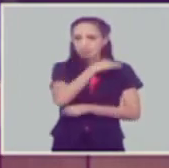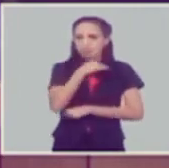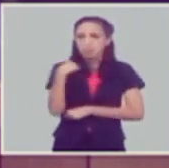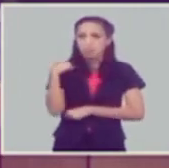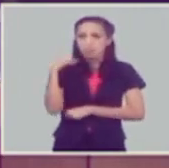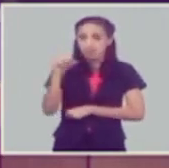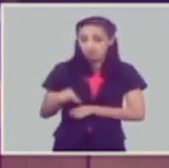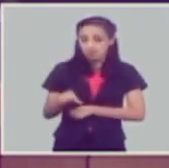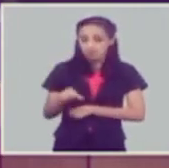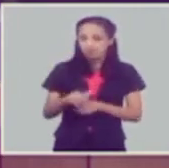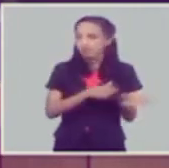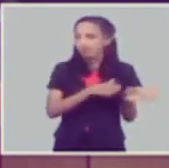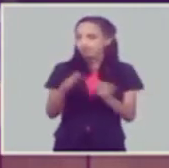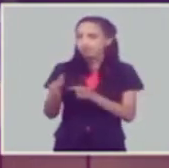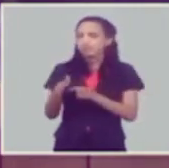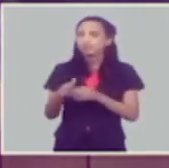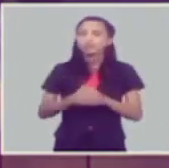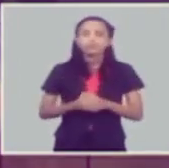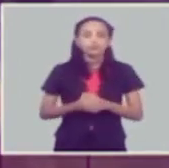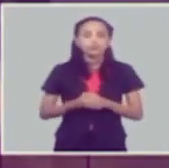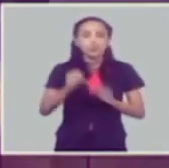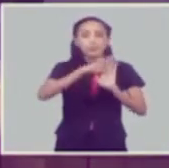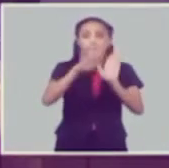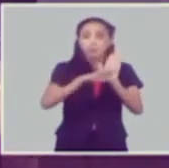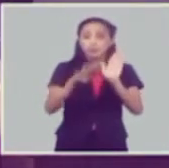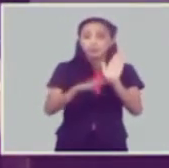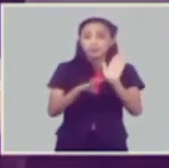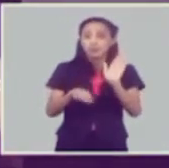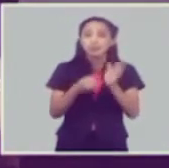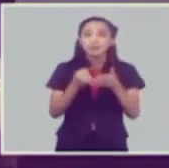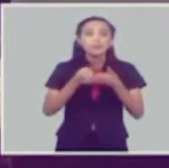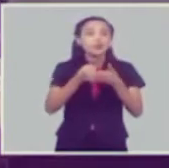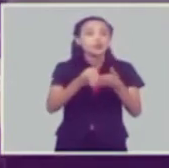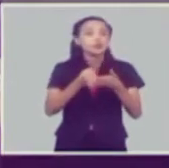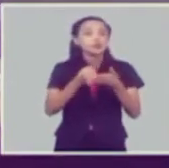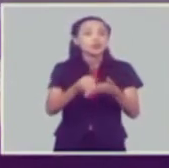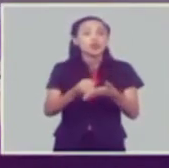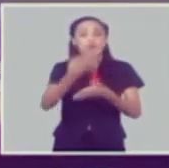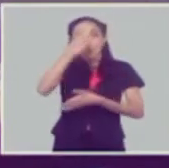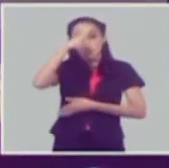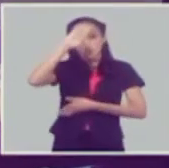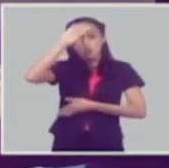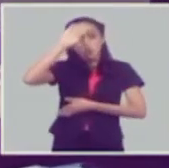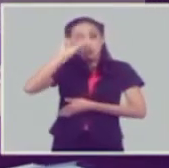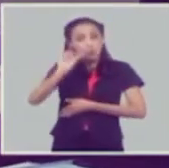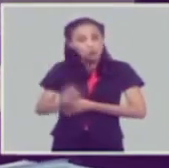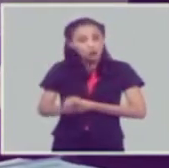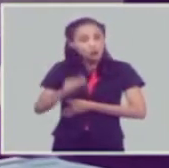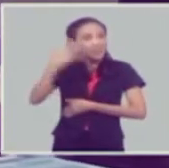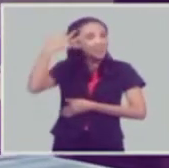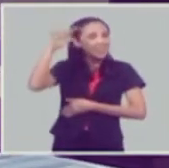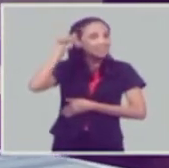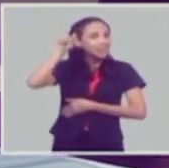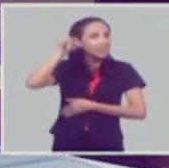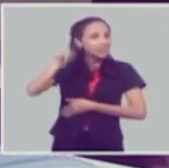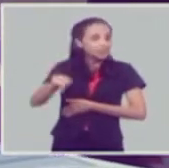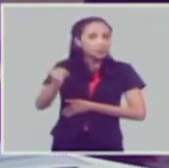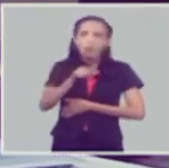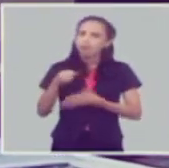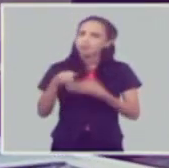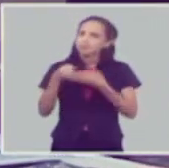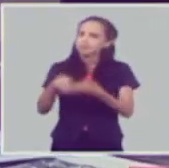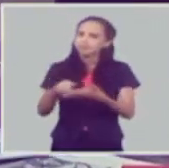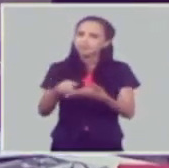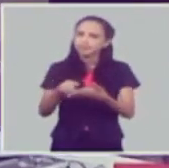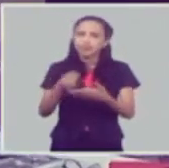lado, hemos adoptado medidas dirigidas a proteger y apoyar a los ciudadanos cubanos que se encuentran en el exterior. Con